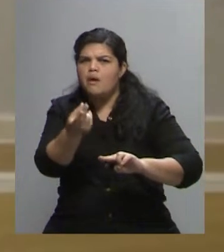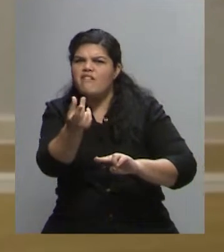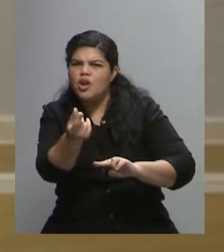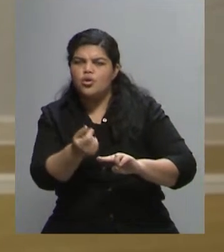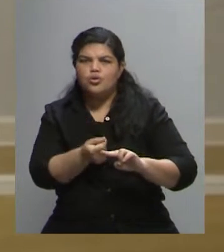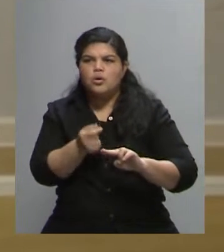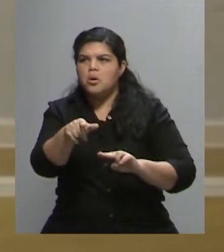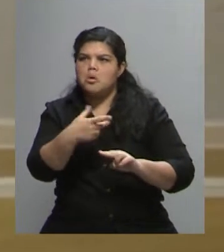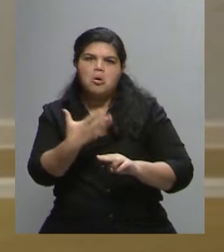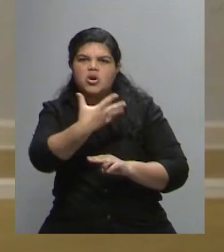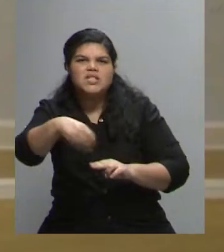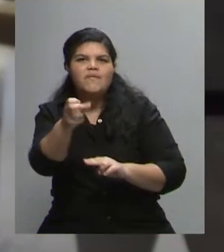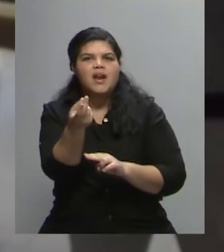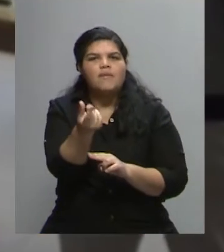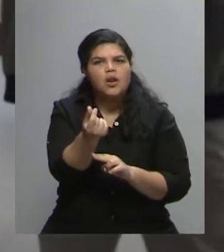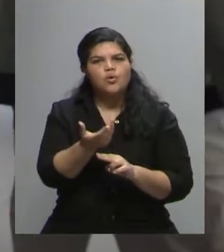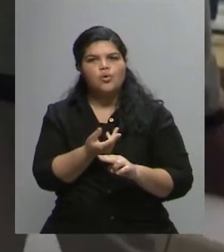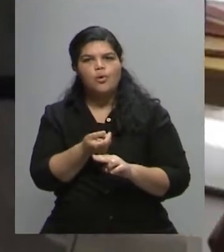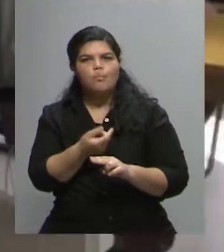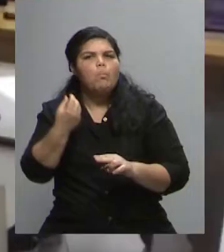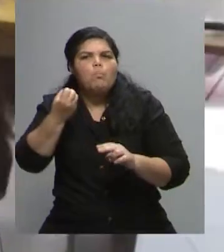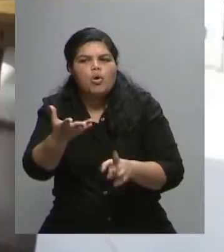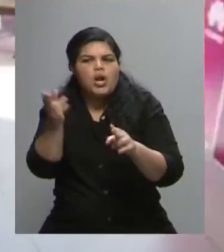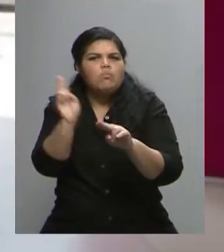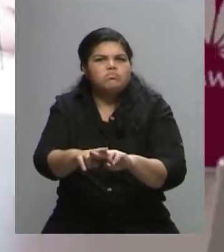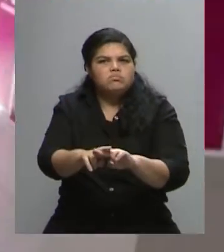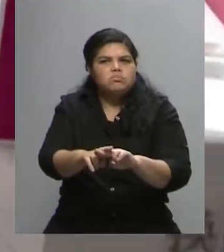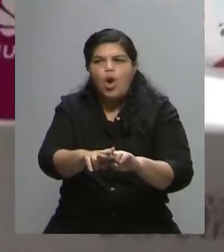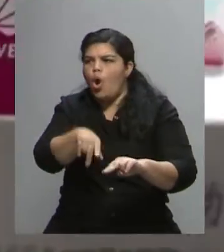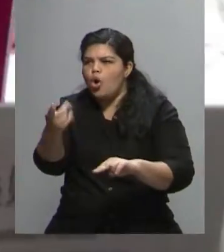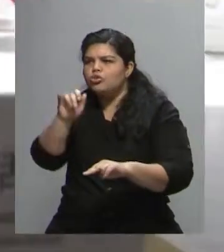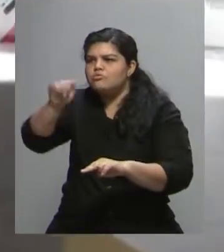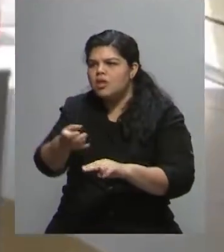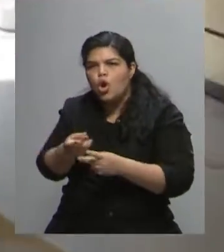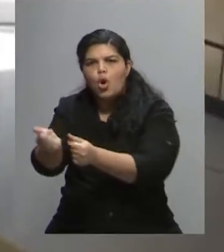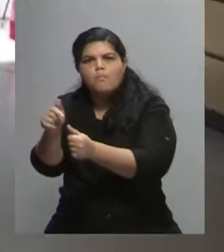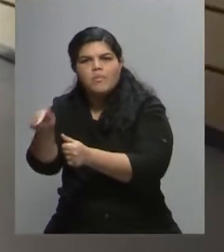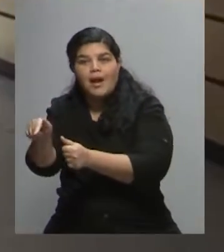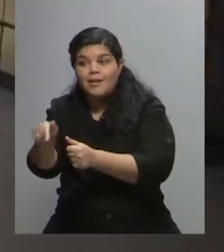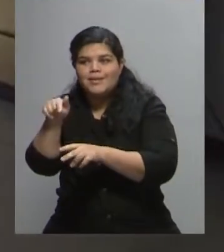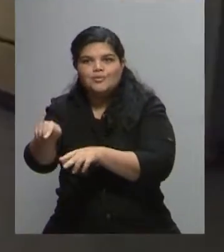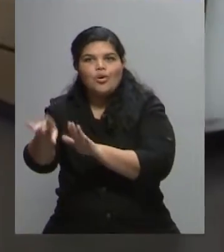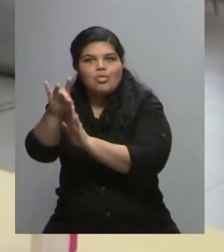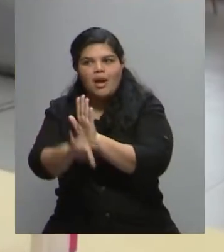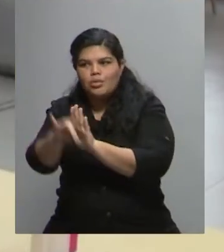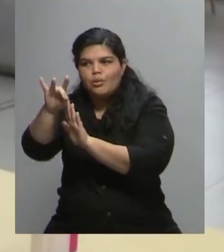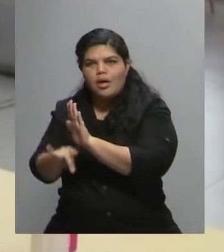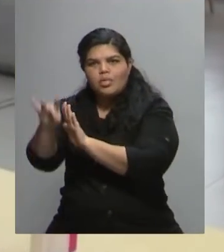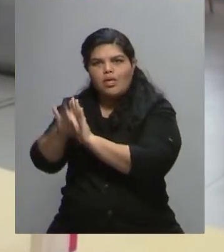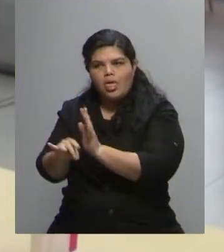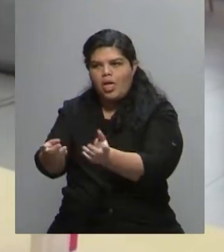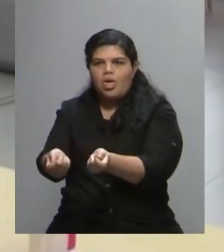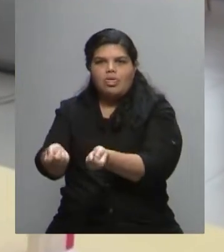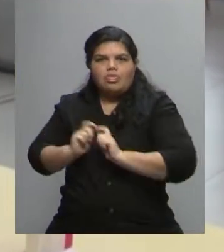la buena noticia, si vamos al caso, es que Big Data quizás nos permita entender aspectos de la